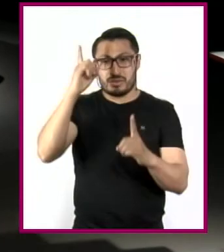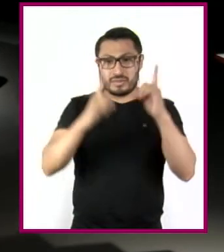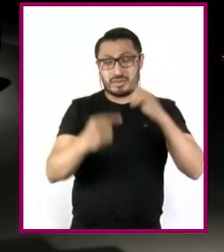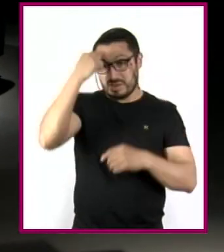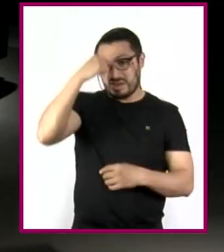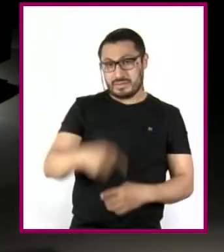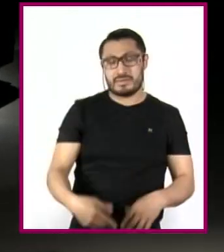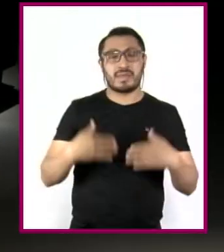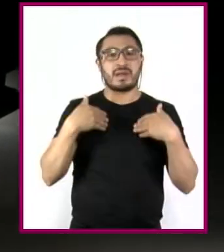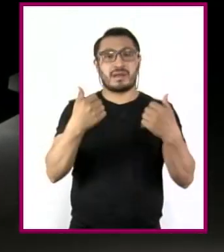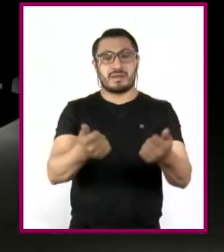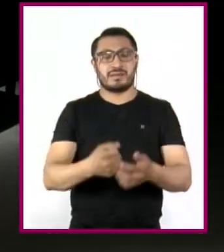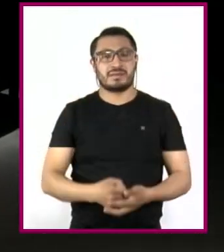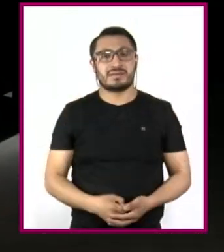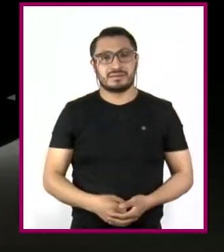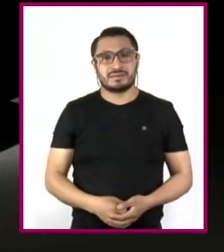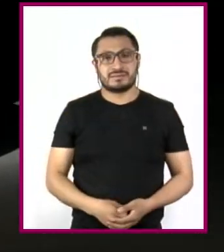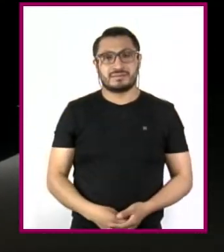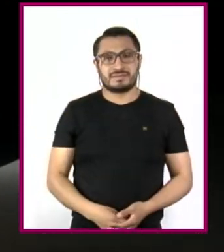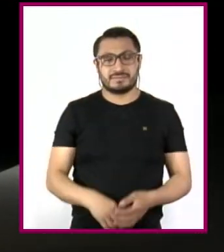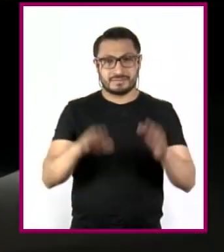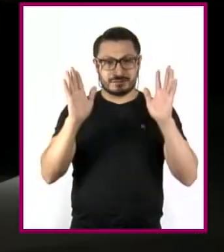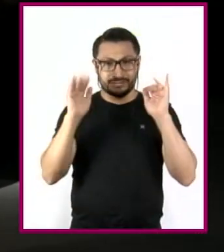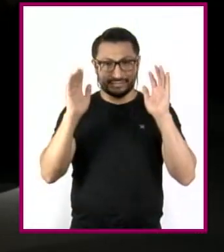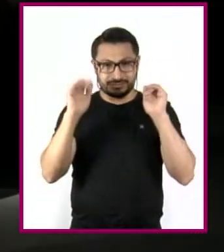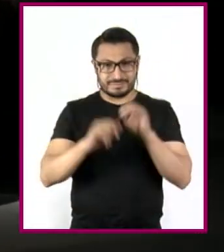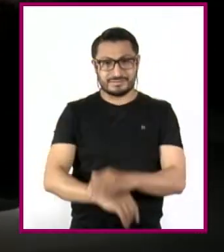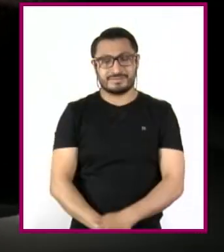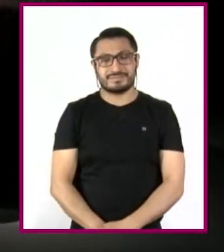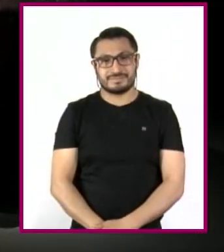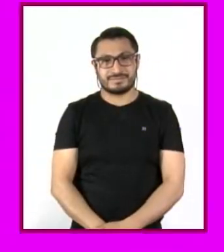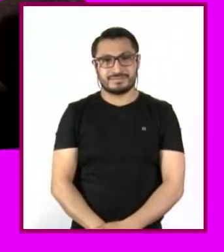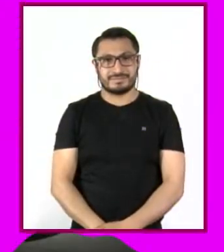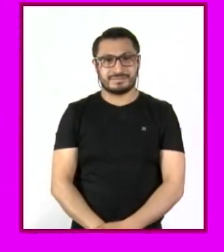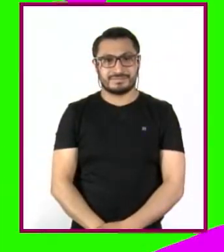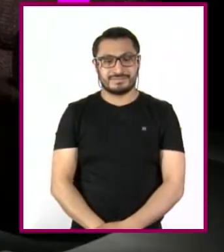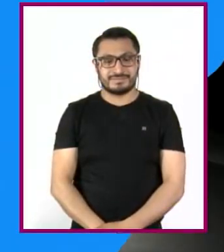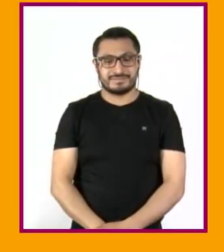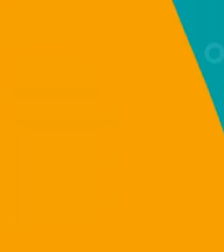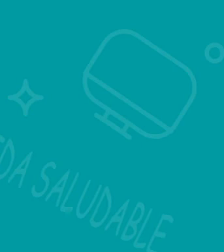dudar, para comprender. Adiós.